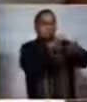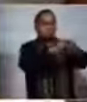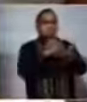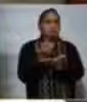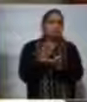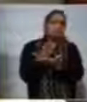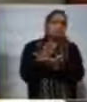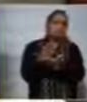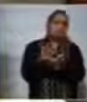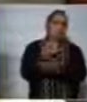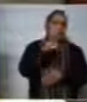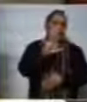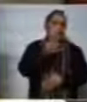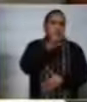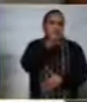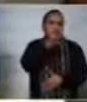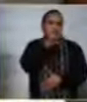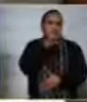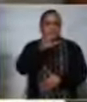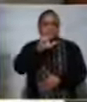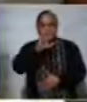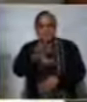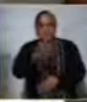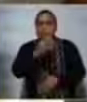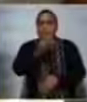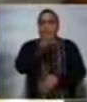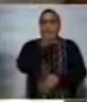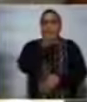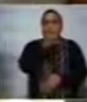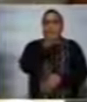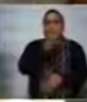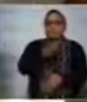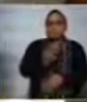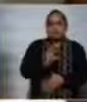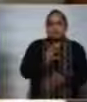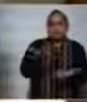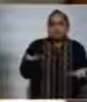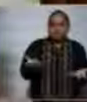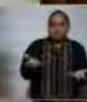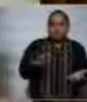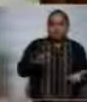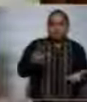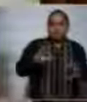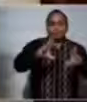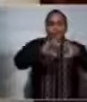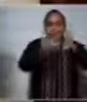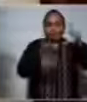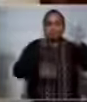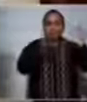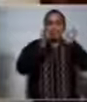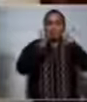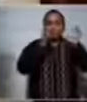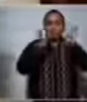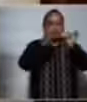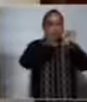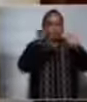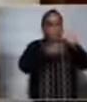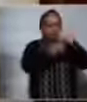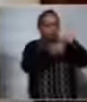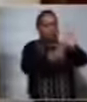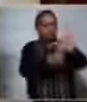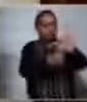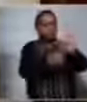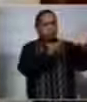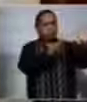esperamos 5, 10 minutos hasta que vimos que no claro, nos iban a eso no abrir, lo y pasaron eso los no, así medios es. nacionales. Entonces es muy probable que el